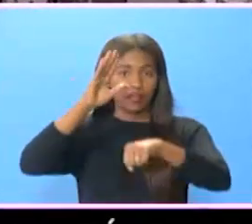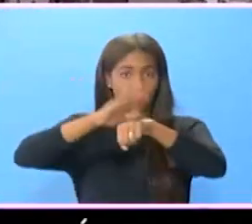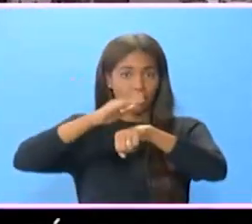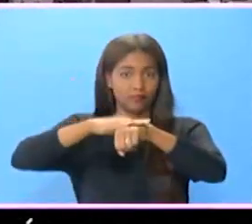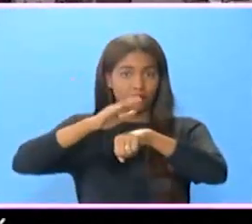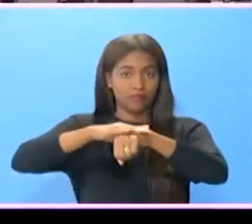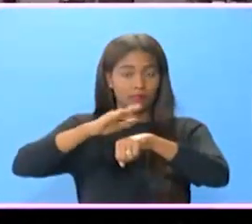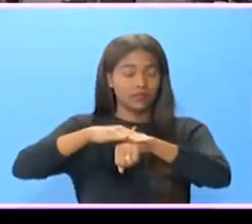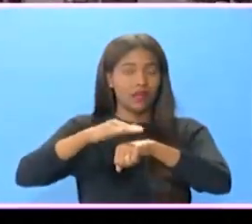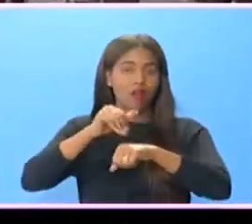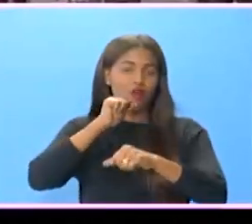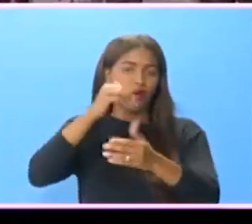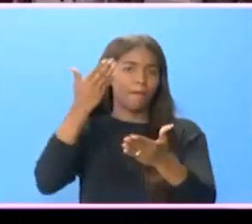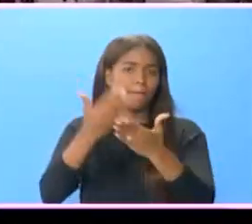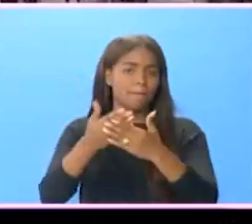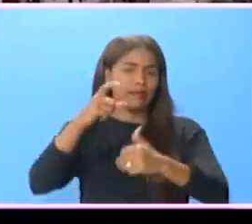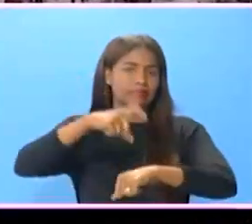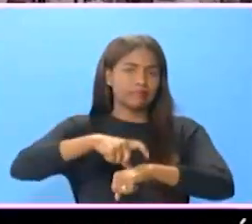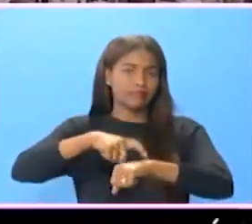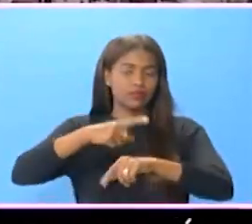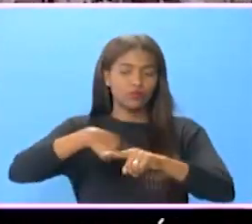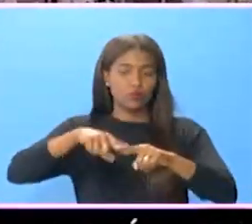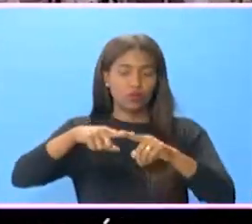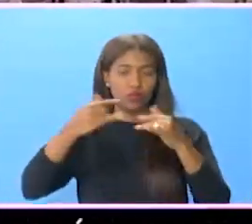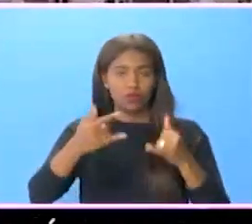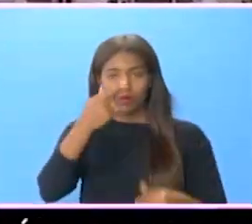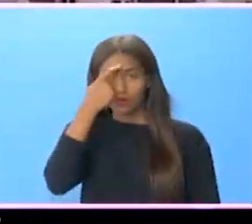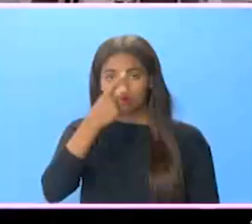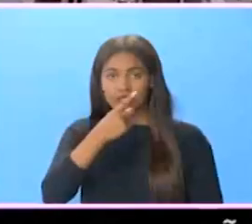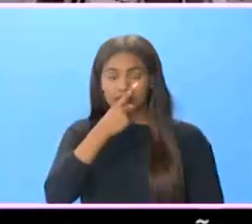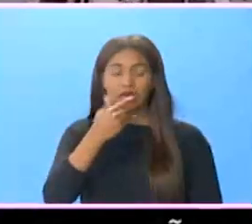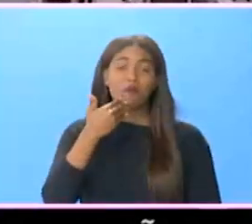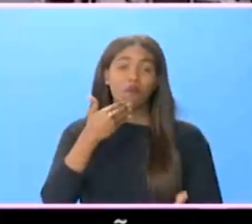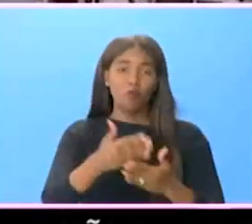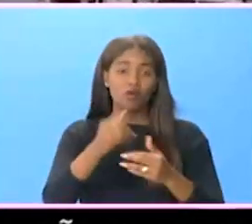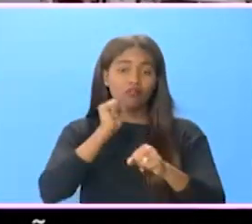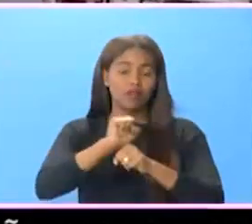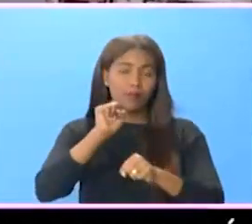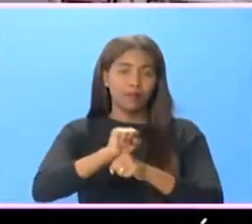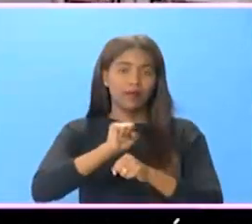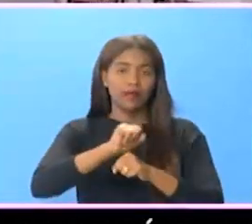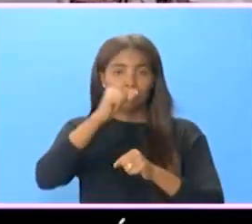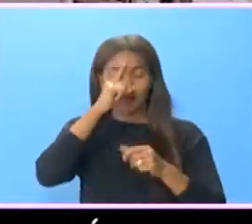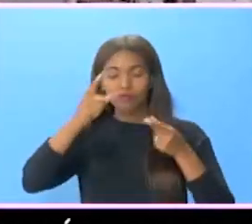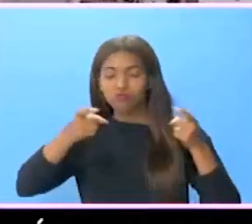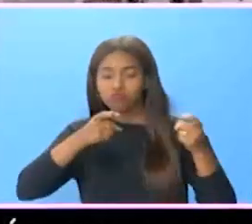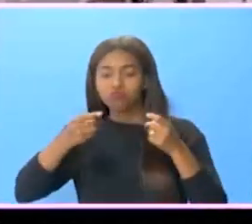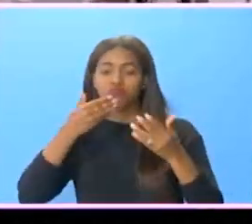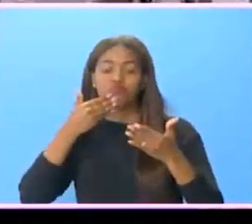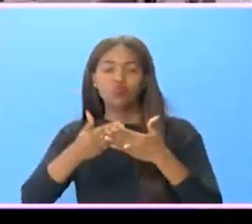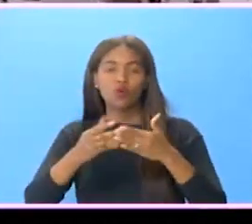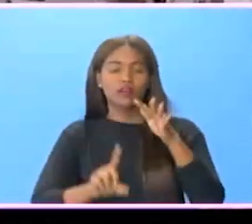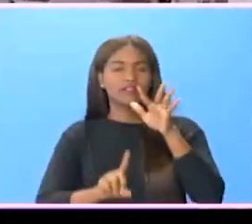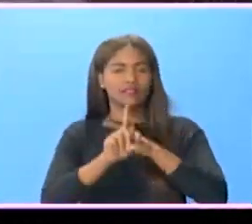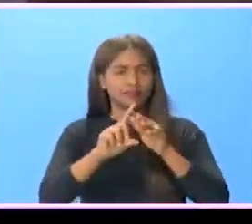advertencias no se justifican en momentos en que el país ha sacado buena calificación en materia del manejo de la pandemia del